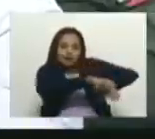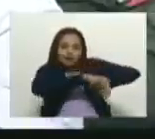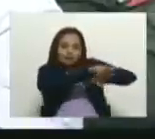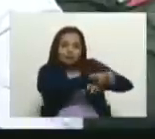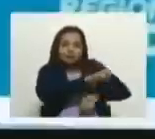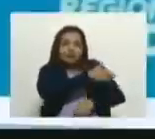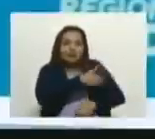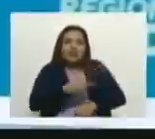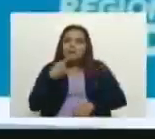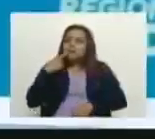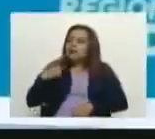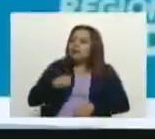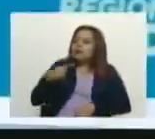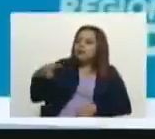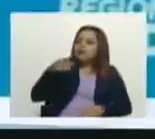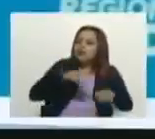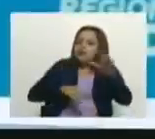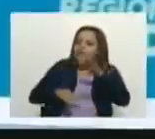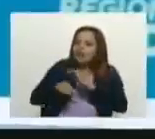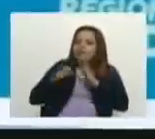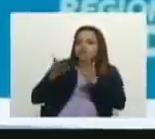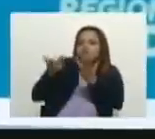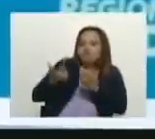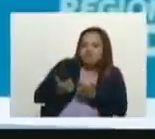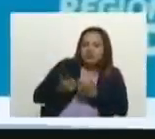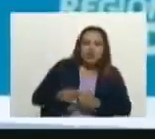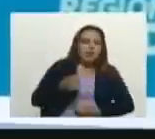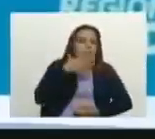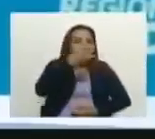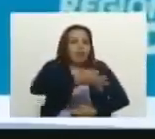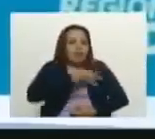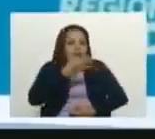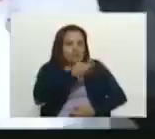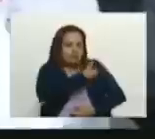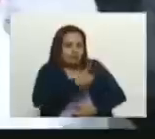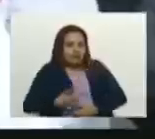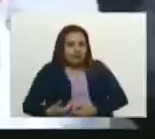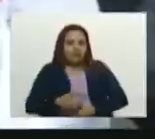me dice, científico? Cuéntamelo. Bueno, buenas tardes, presidente.